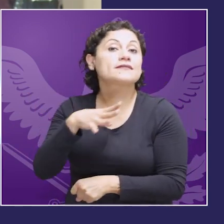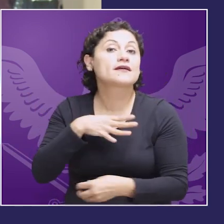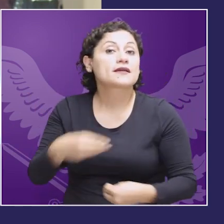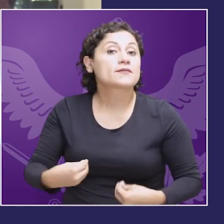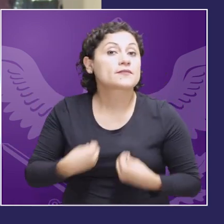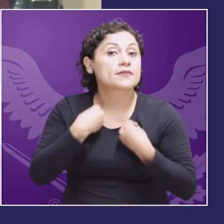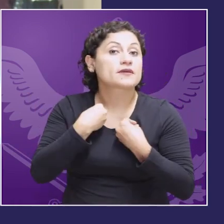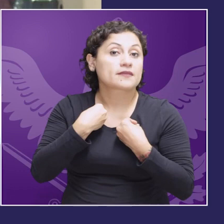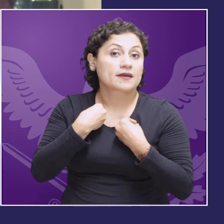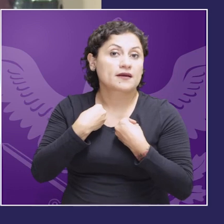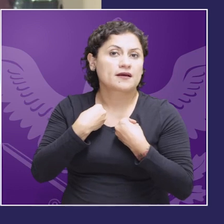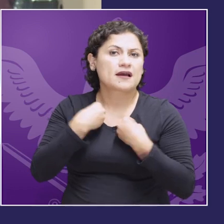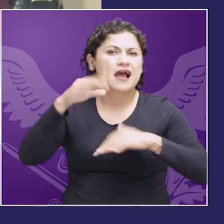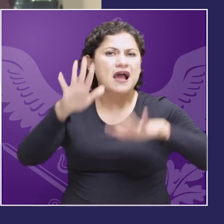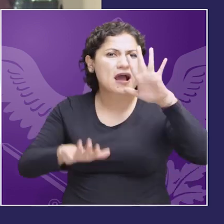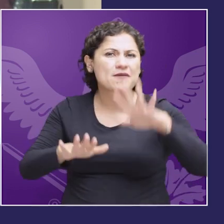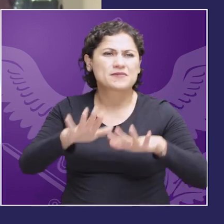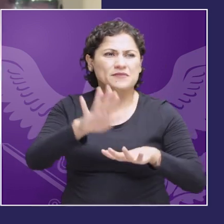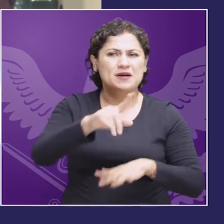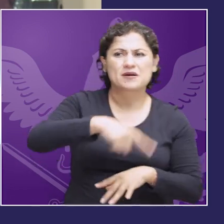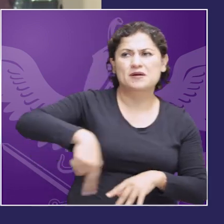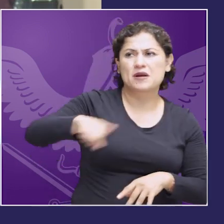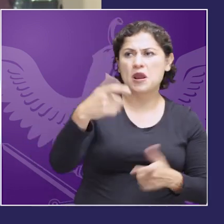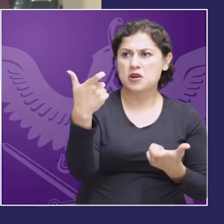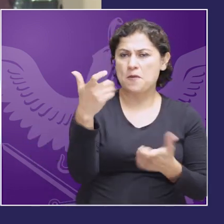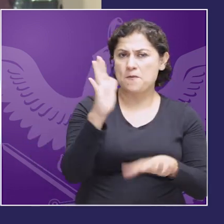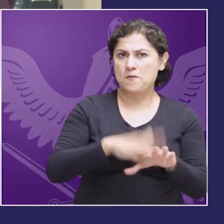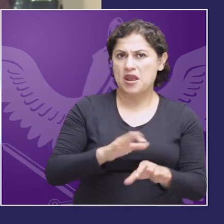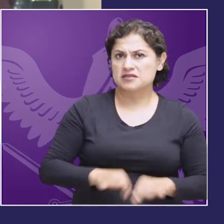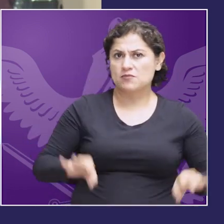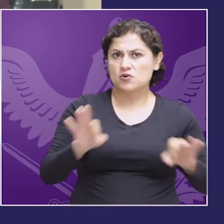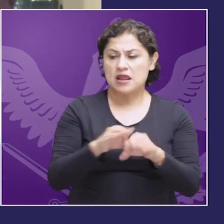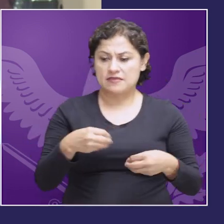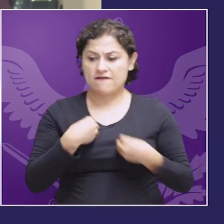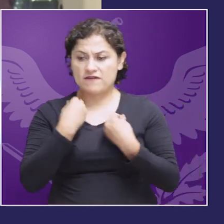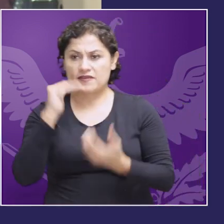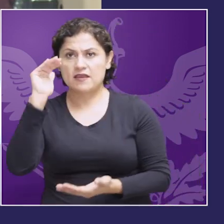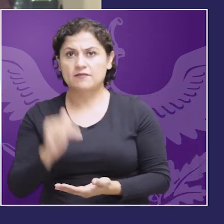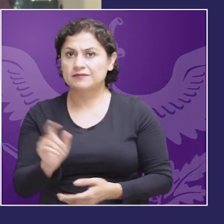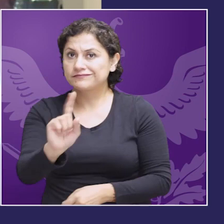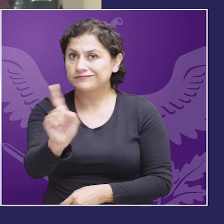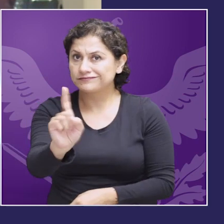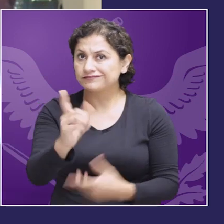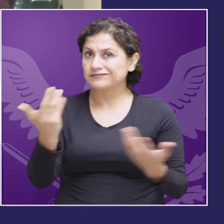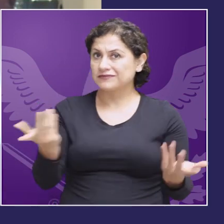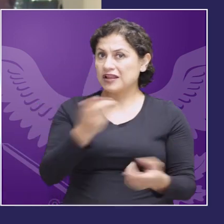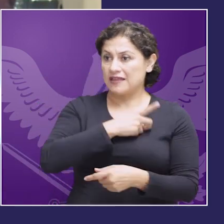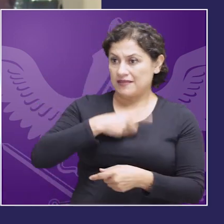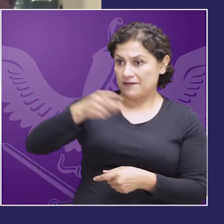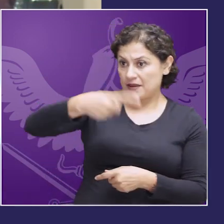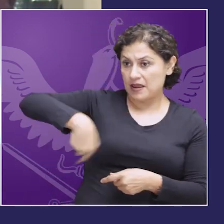vida. Y esta es parte de la exigencia, los jueces tienen que solicitarlo, los operadores, los defensores tienen